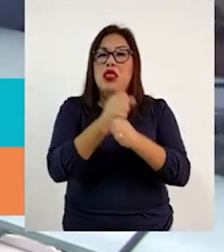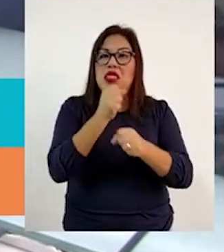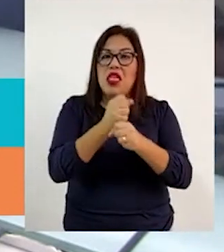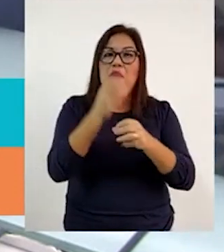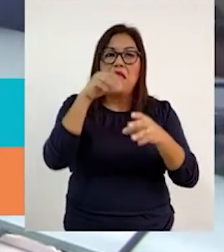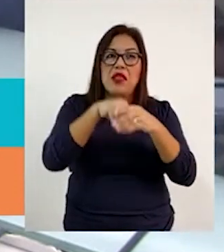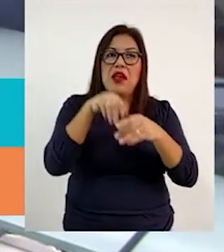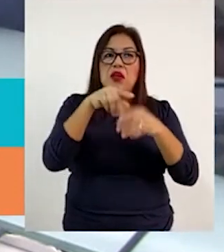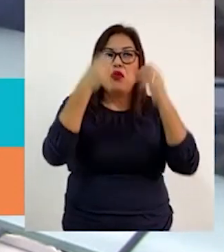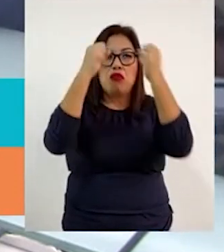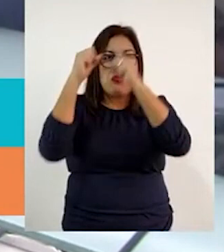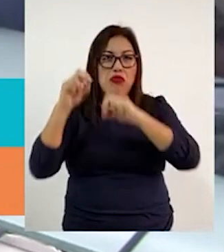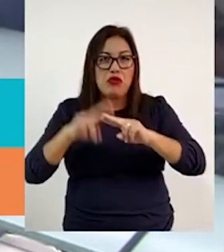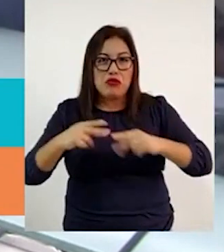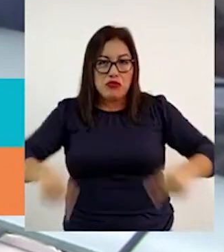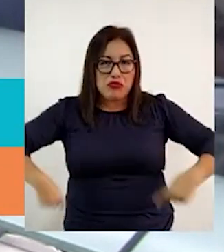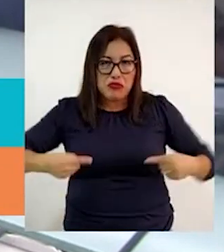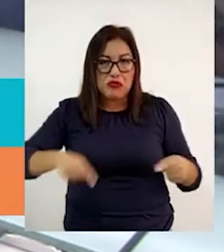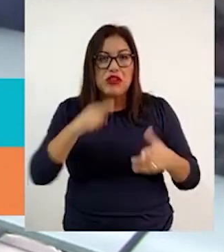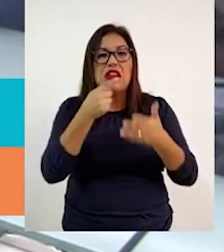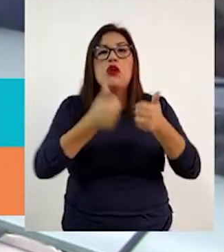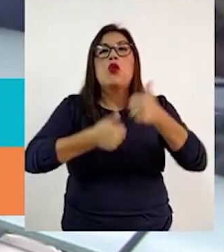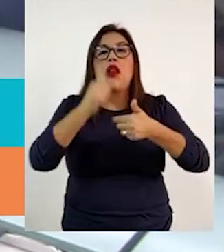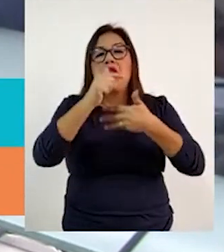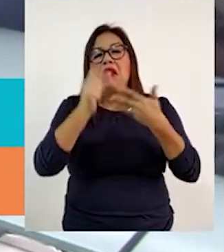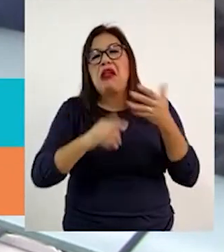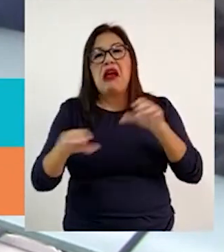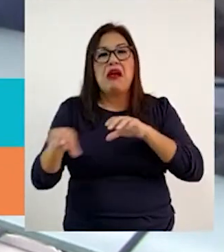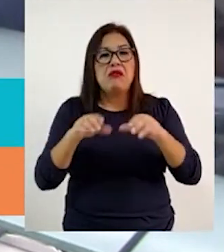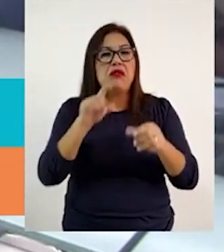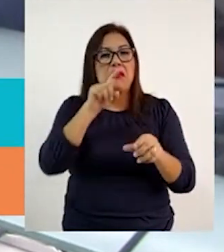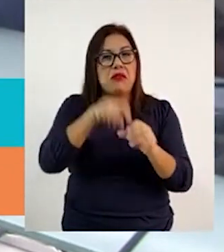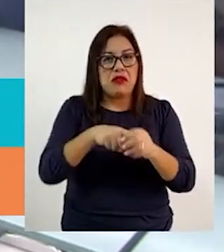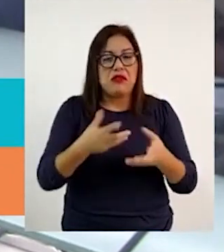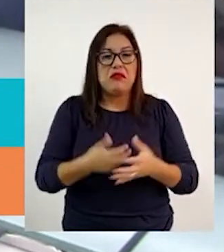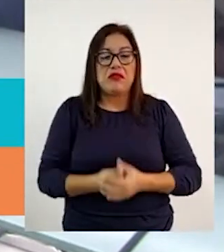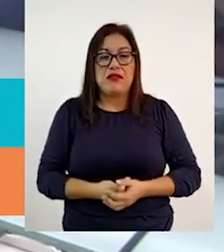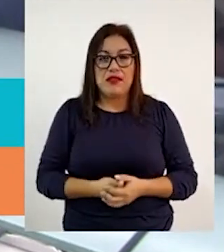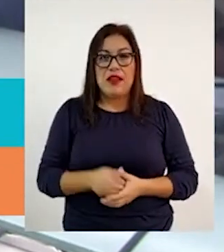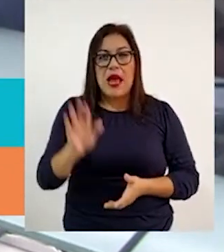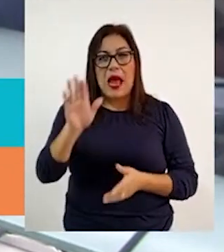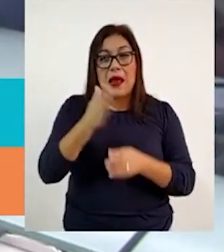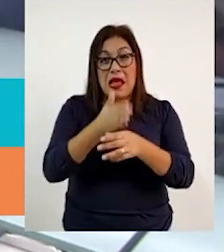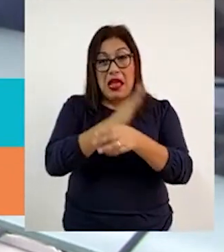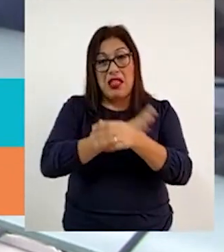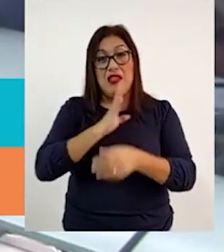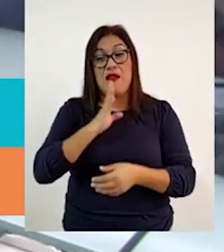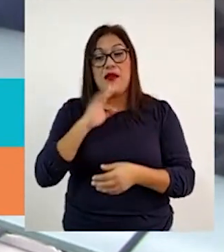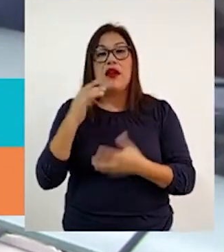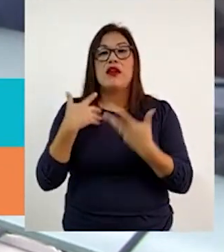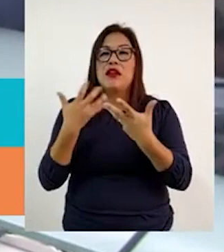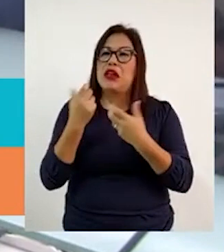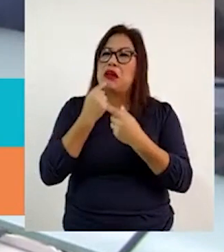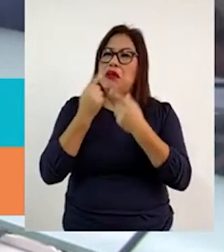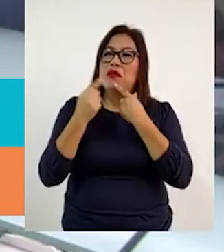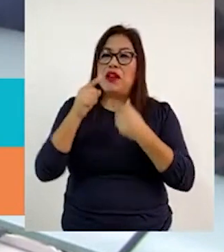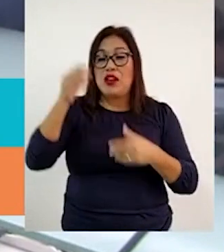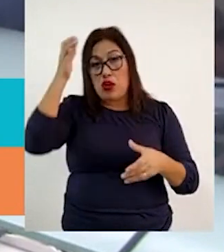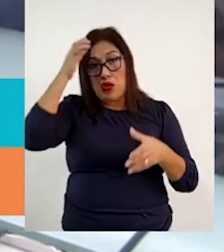las actividades que ellos vienen participando. Pero antes de eso, Enrique, quería comentarte que el Congreso de la